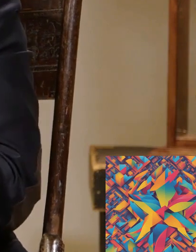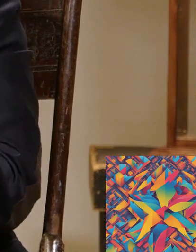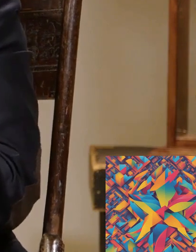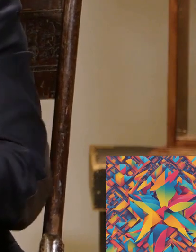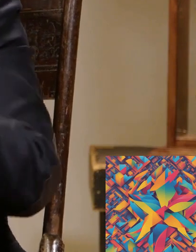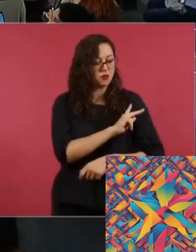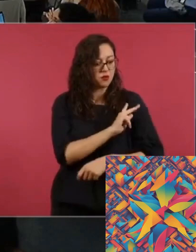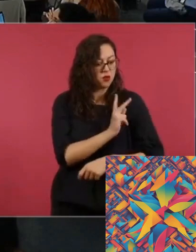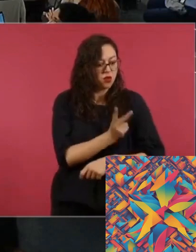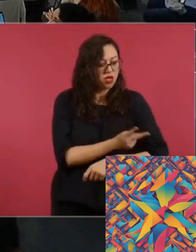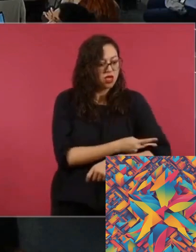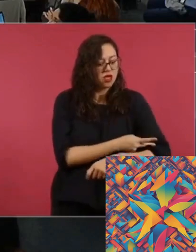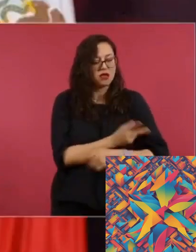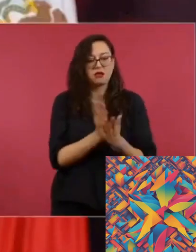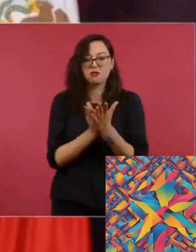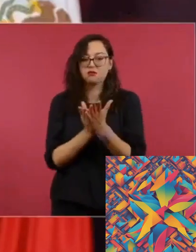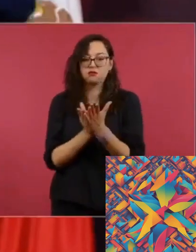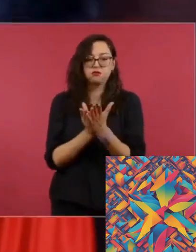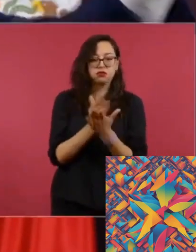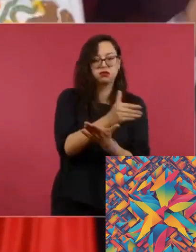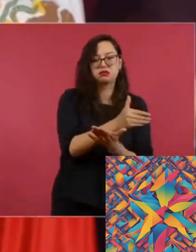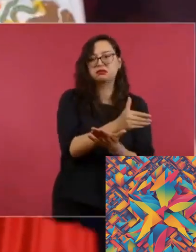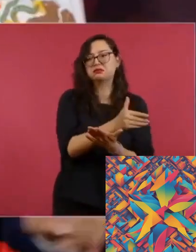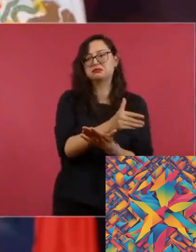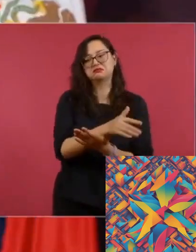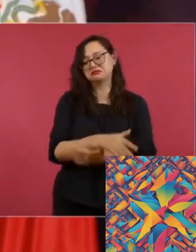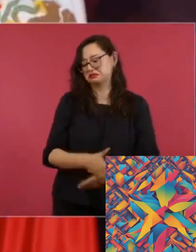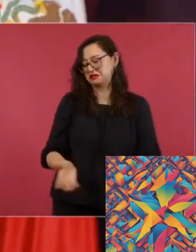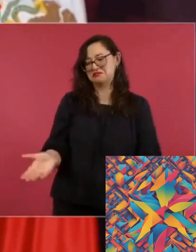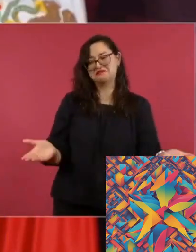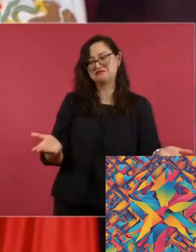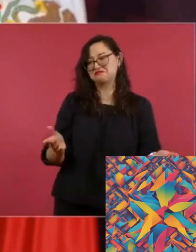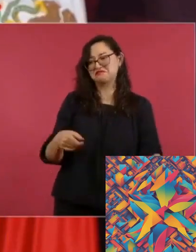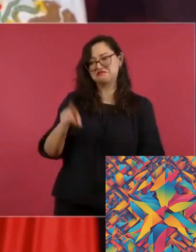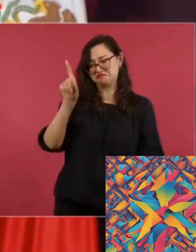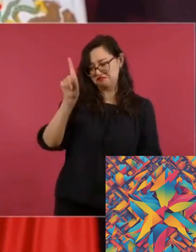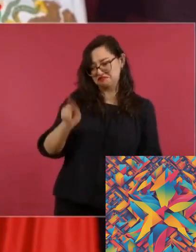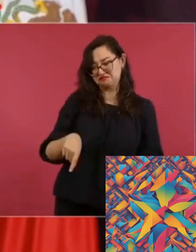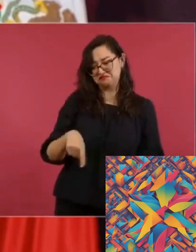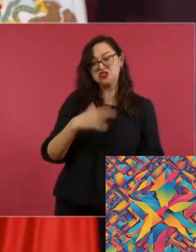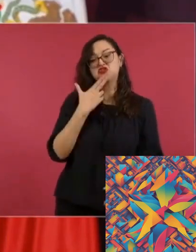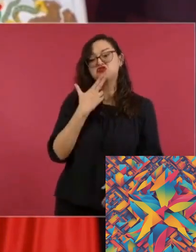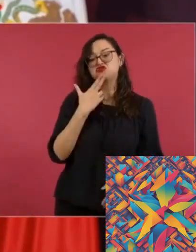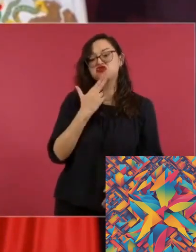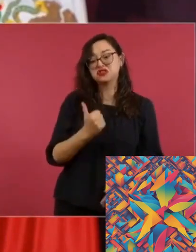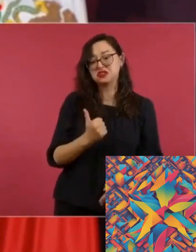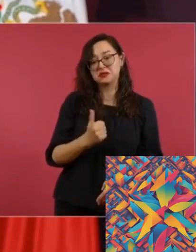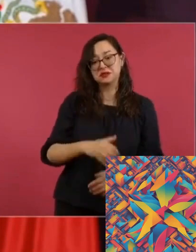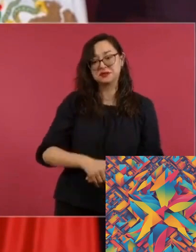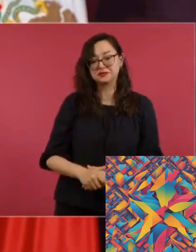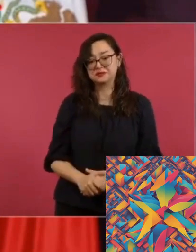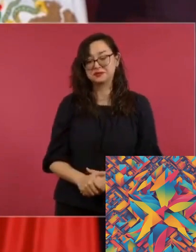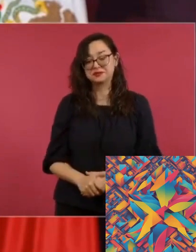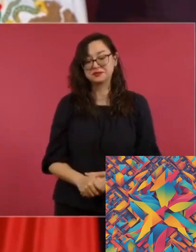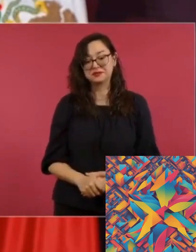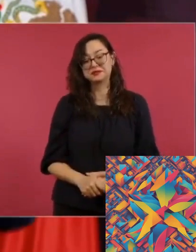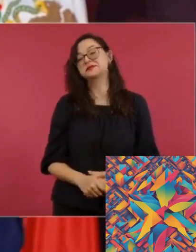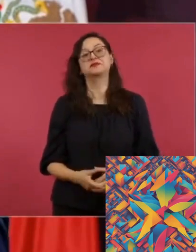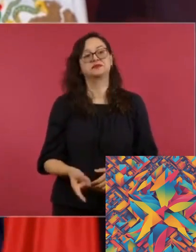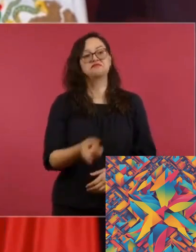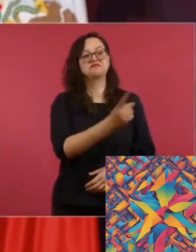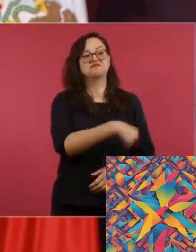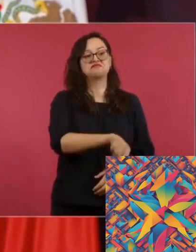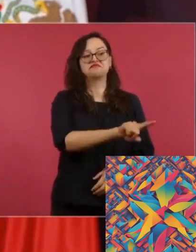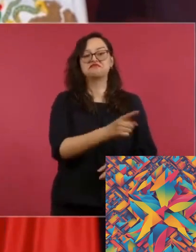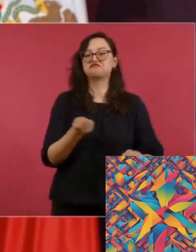ha logrado importantes avances en infraestructura y desarrollo económico, destacándose por su seguridad, crecimiento económico y riqueza cultural